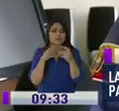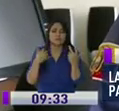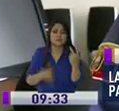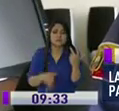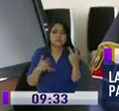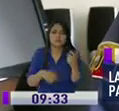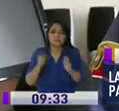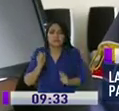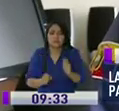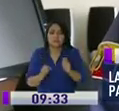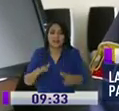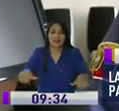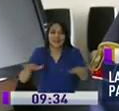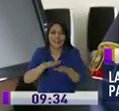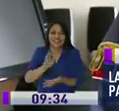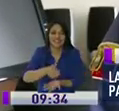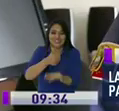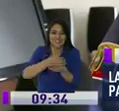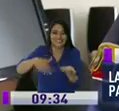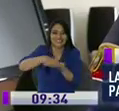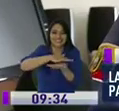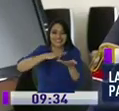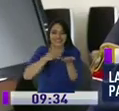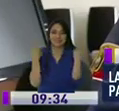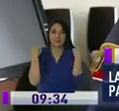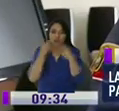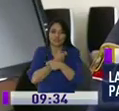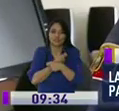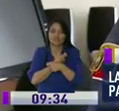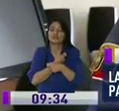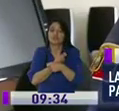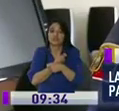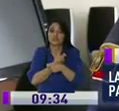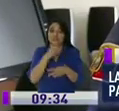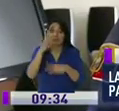Ponchos, hay un interés de parte de los